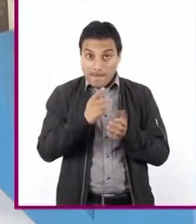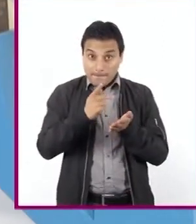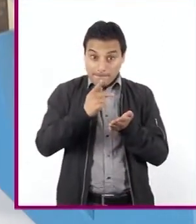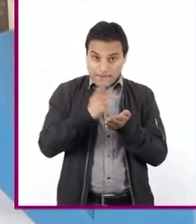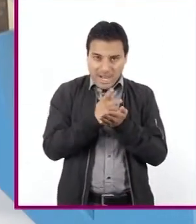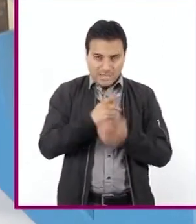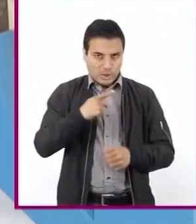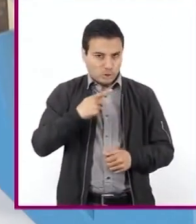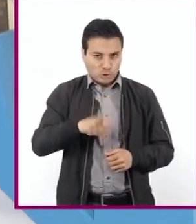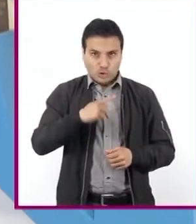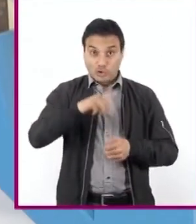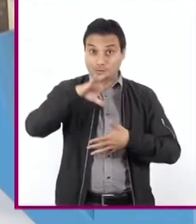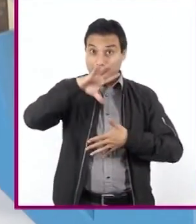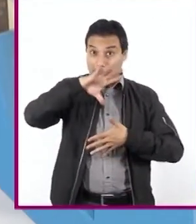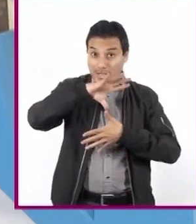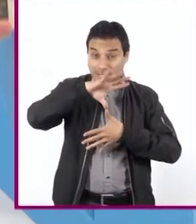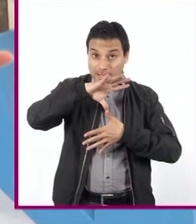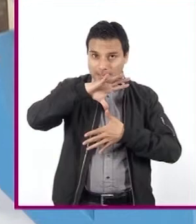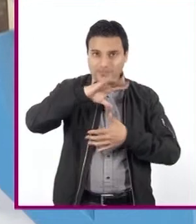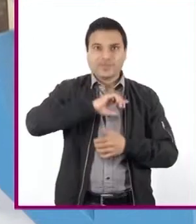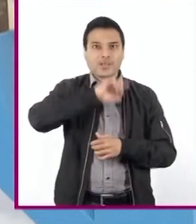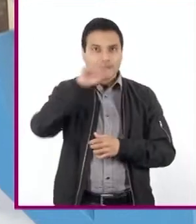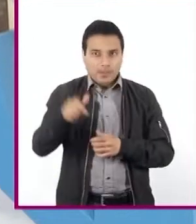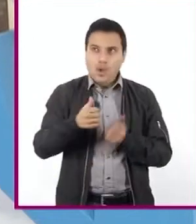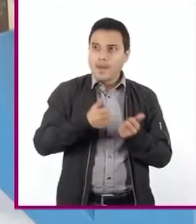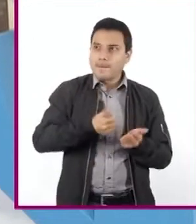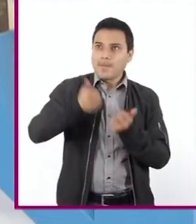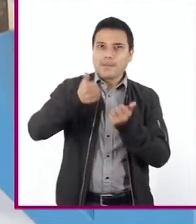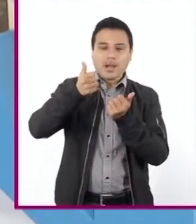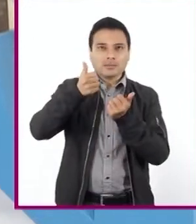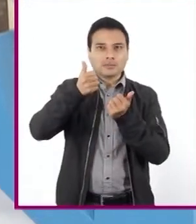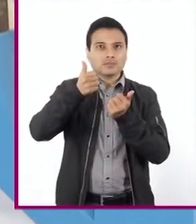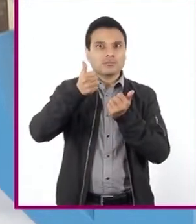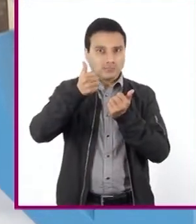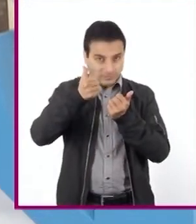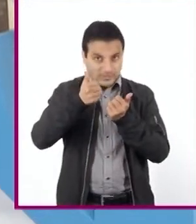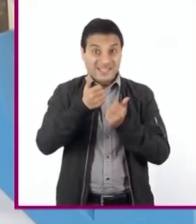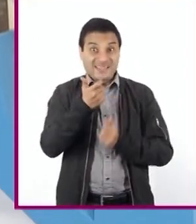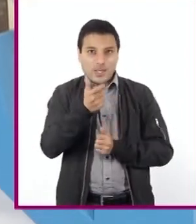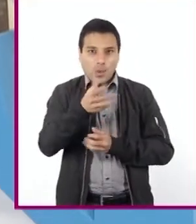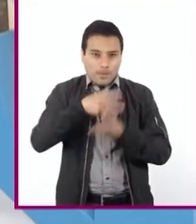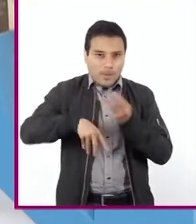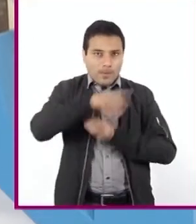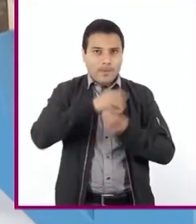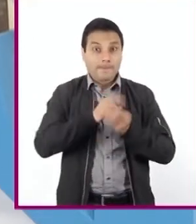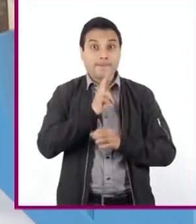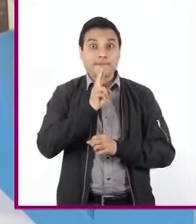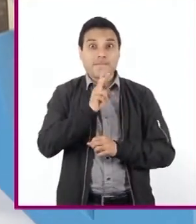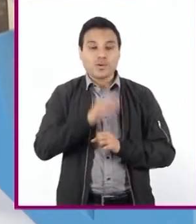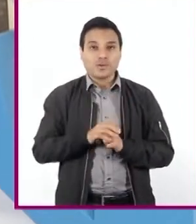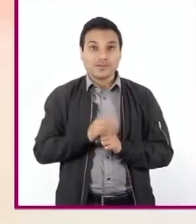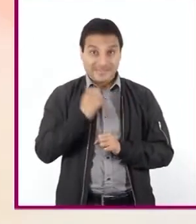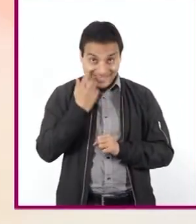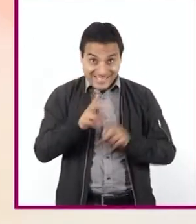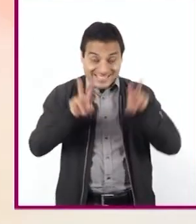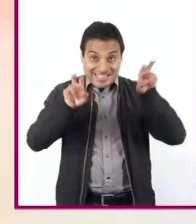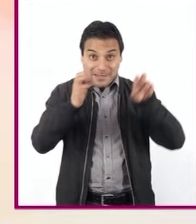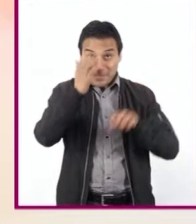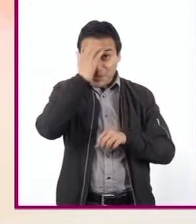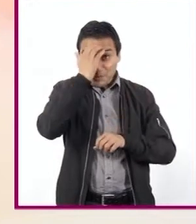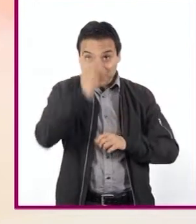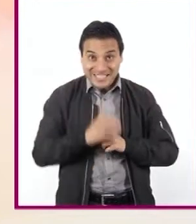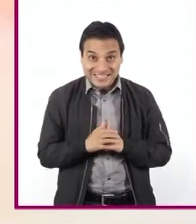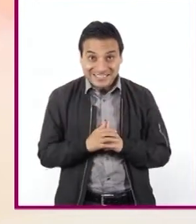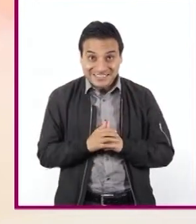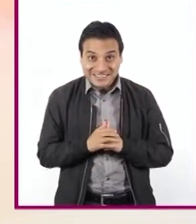americano contribuyó al desarrollo capitalista mundial. ¿Listas y listos para conocer más de este tema? Pero antes